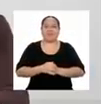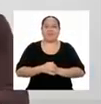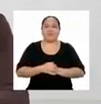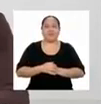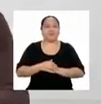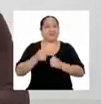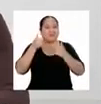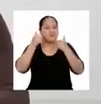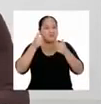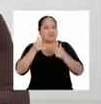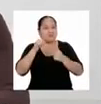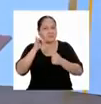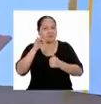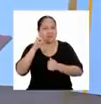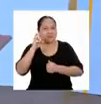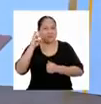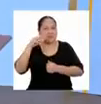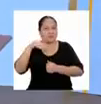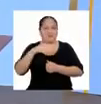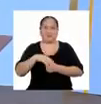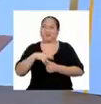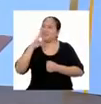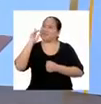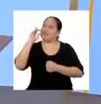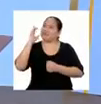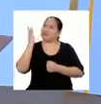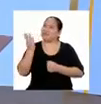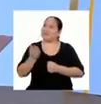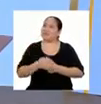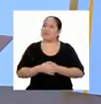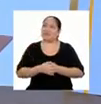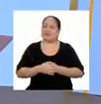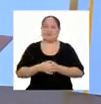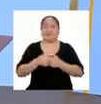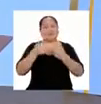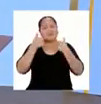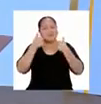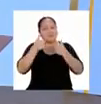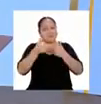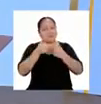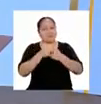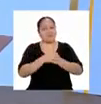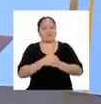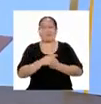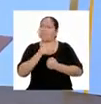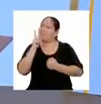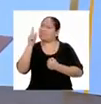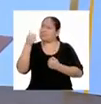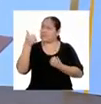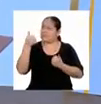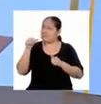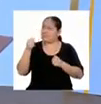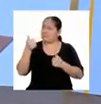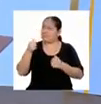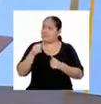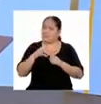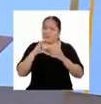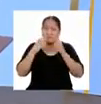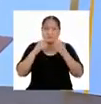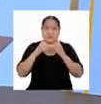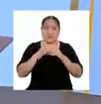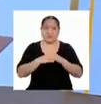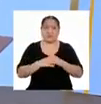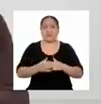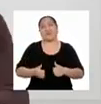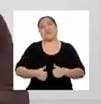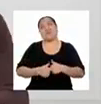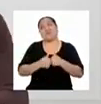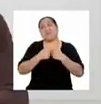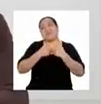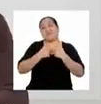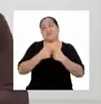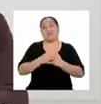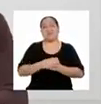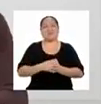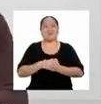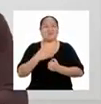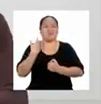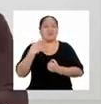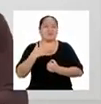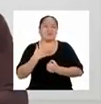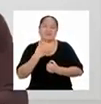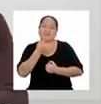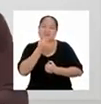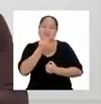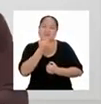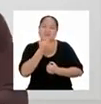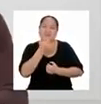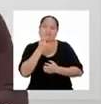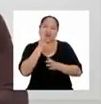Buenas, Yaremis. ¿Qué tal? Profesor, pues muy bien. ¿A ti cómo te va con las clases, con la vida? Ya casi estoy